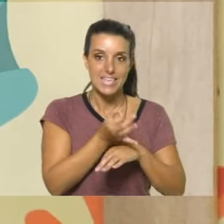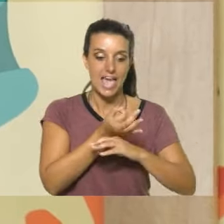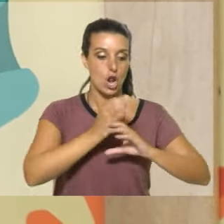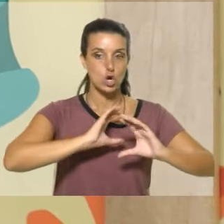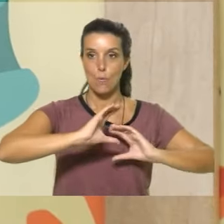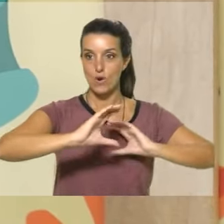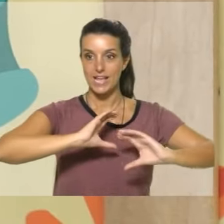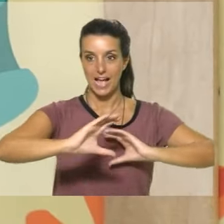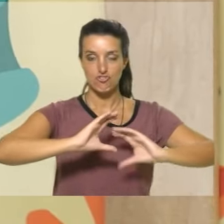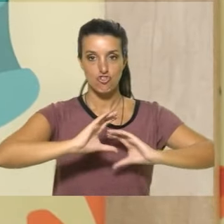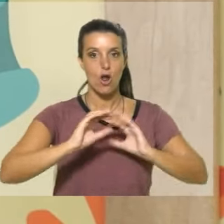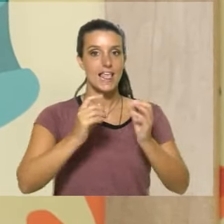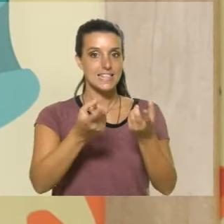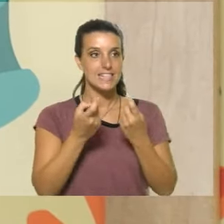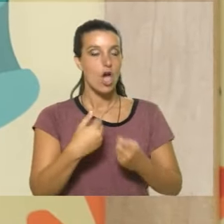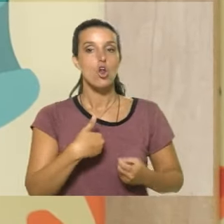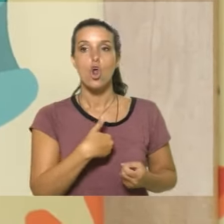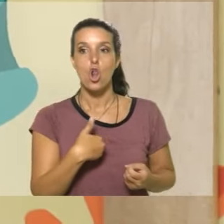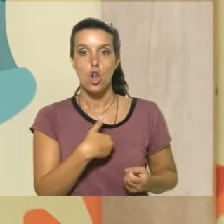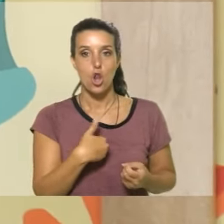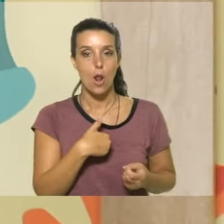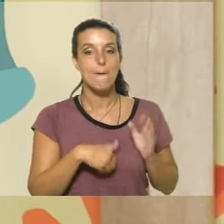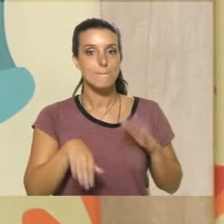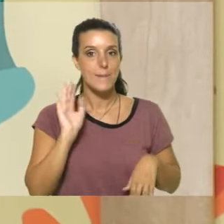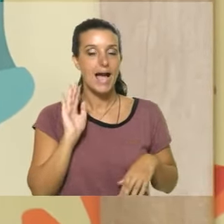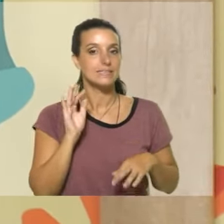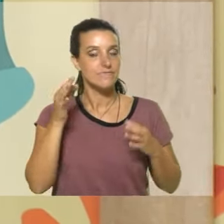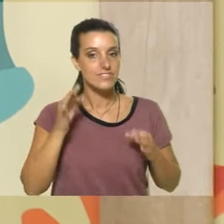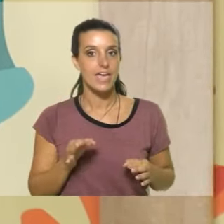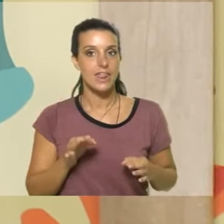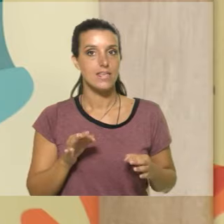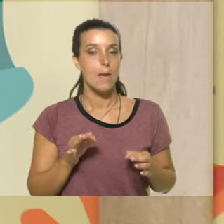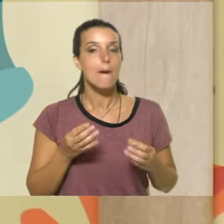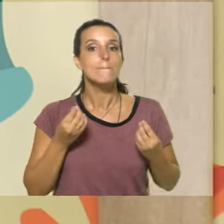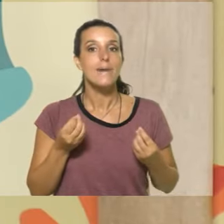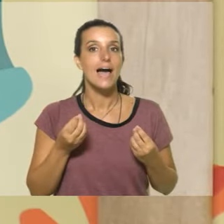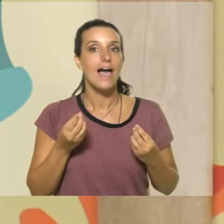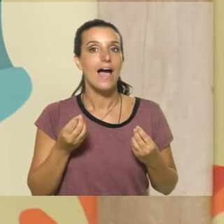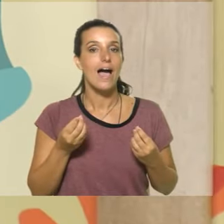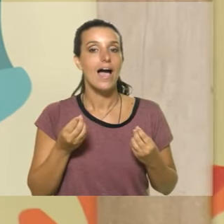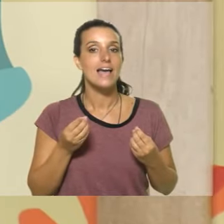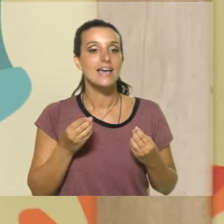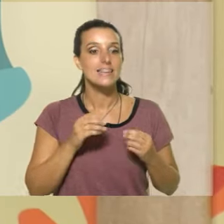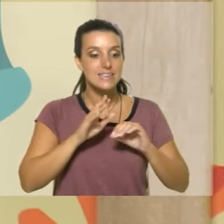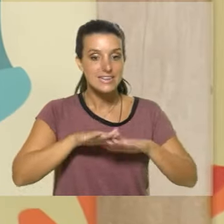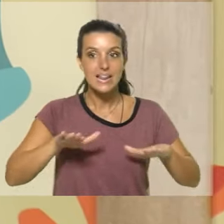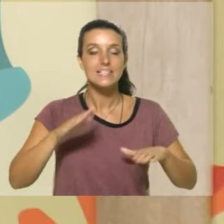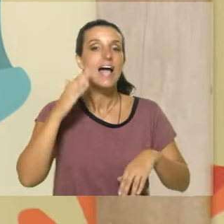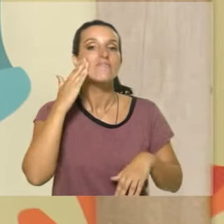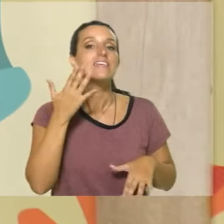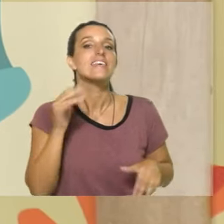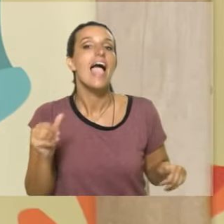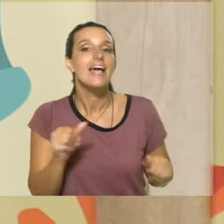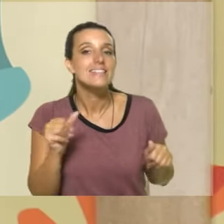comunicación tiene que tomar un rol más protagonista claro para que los chicos sepan que es lo que tienen que